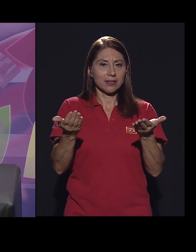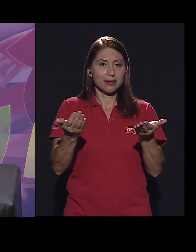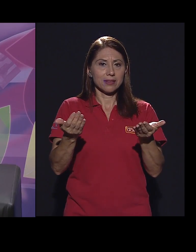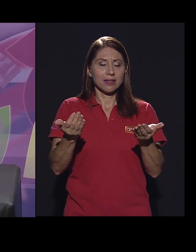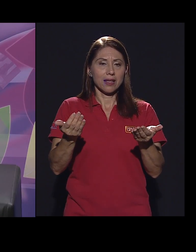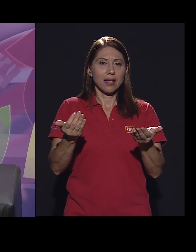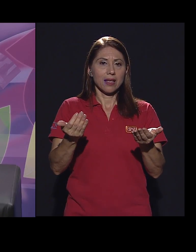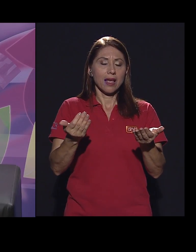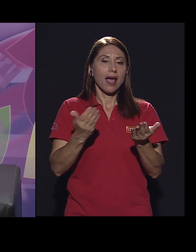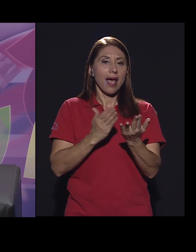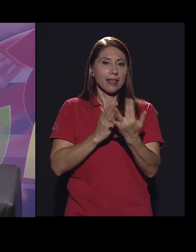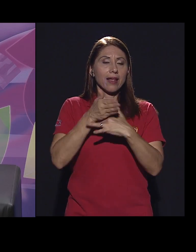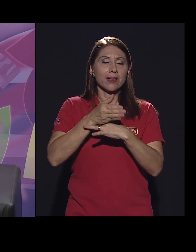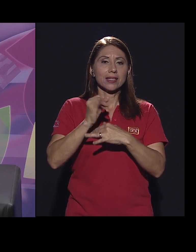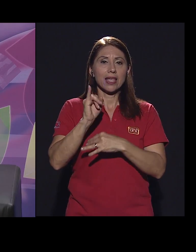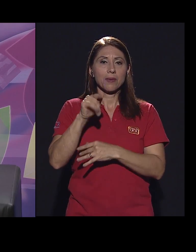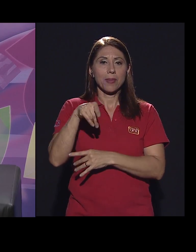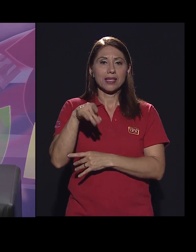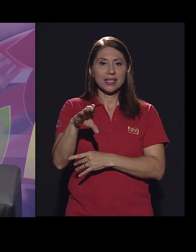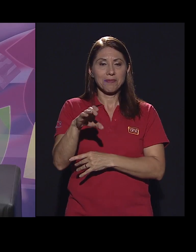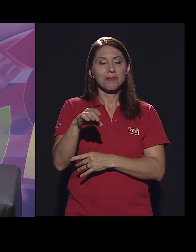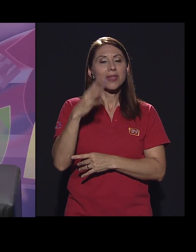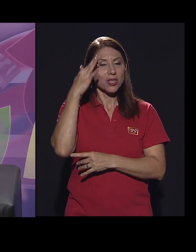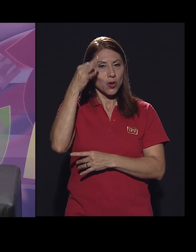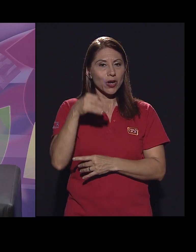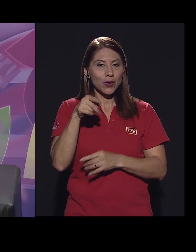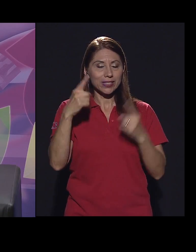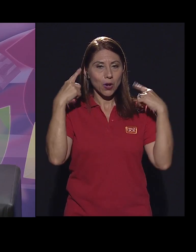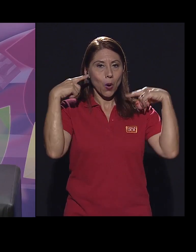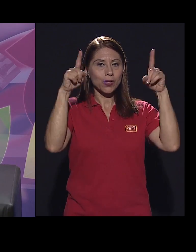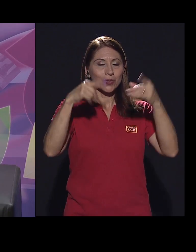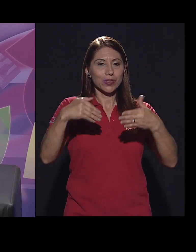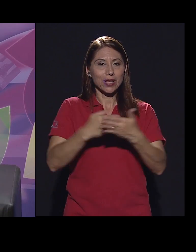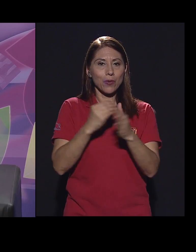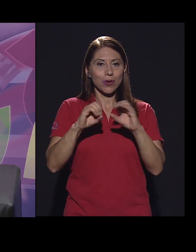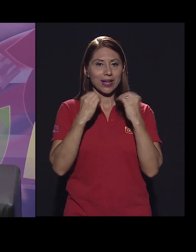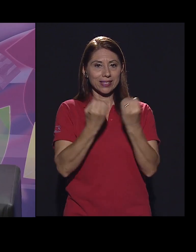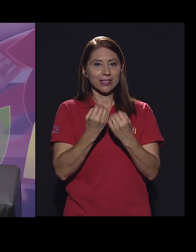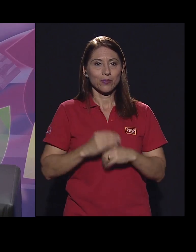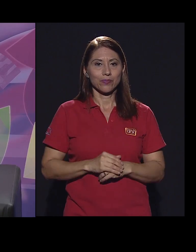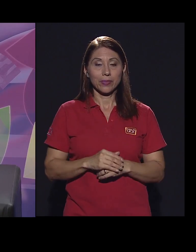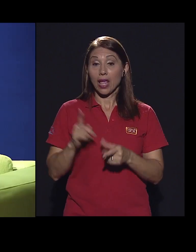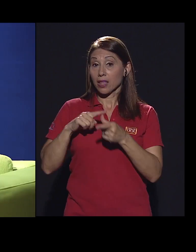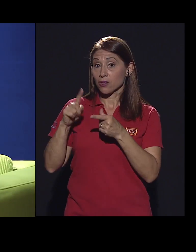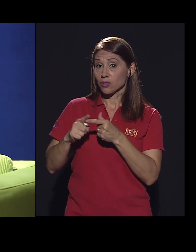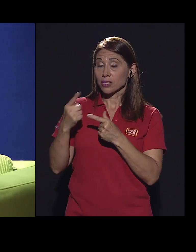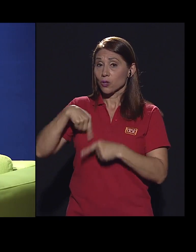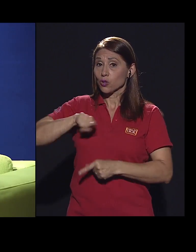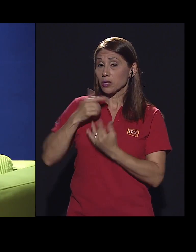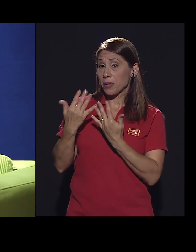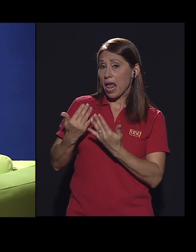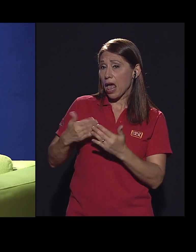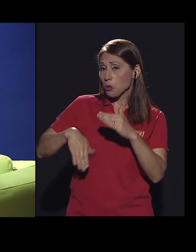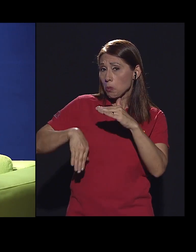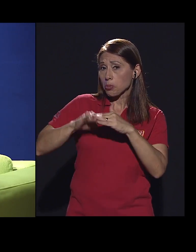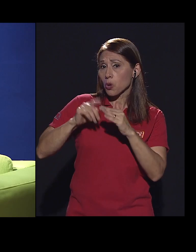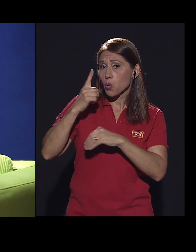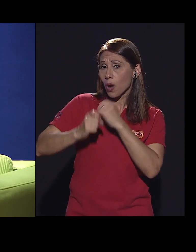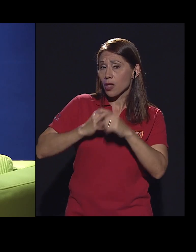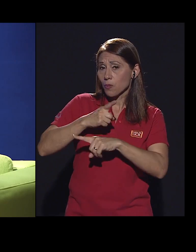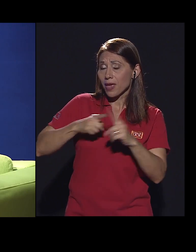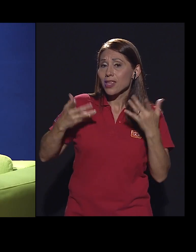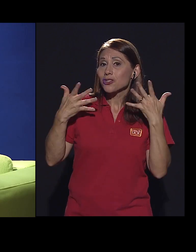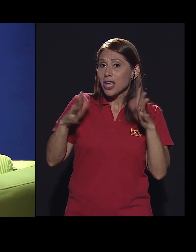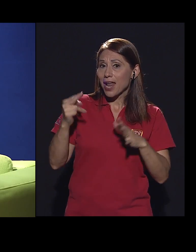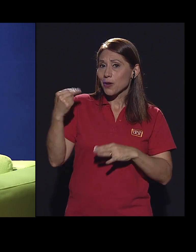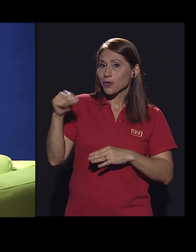que se practican a través de la IPC. Yo creo que ese sería el éxito de esta nueva organización. Estaríamos esperando entonces que en año y medio